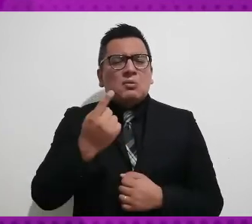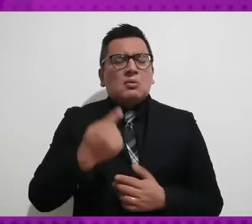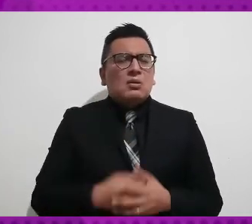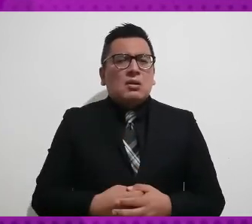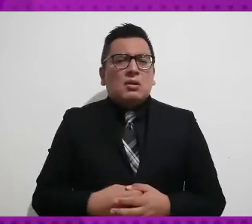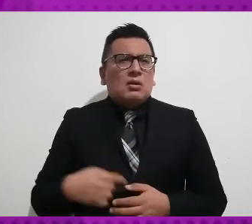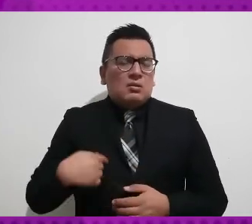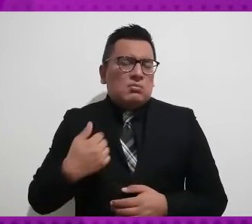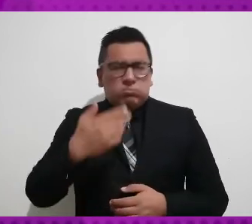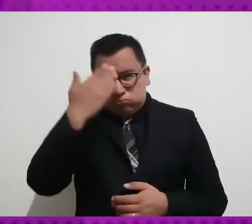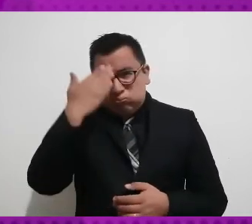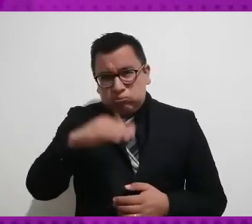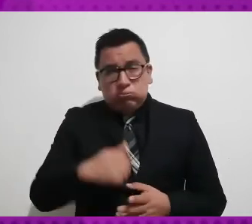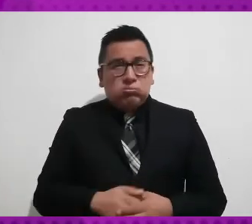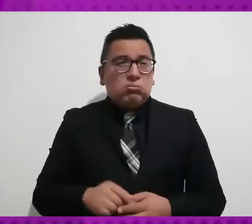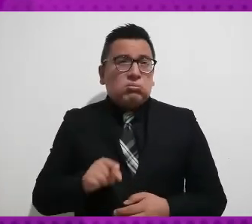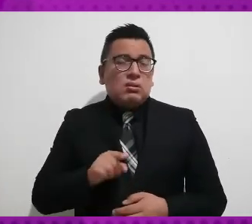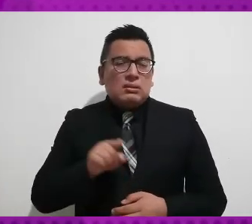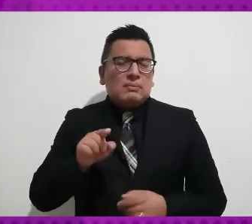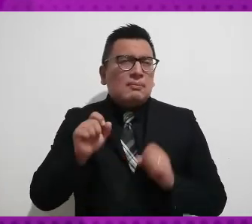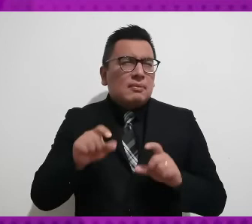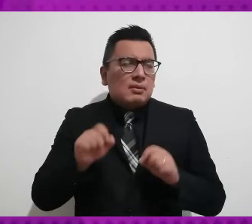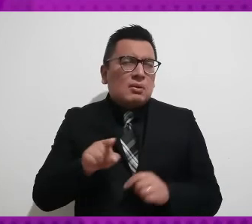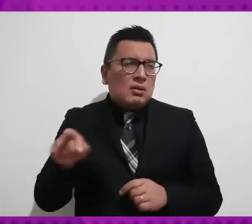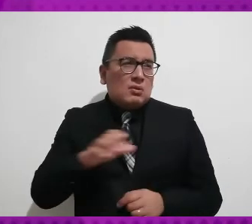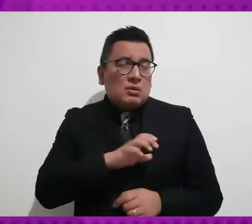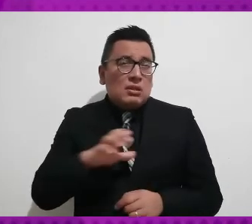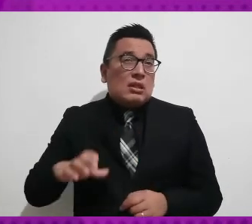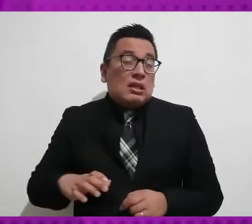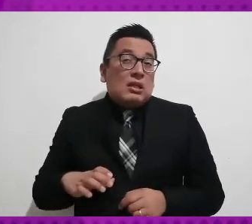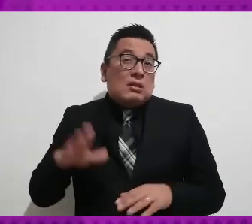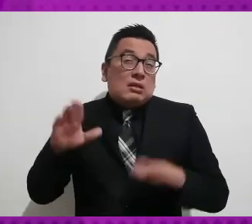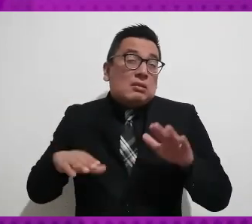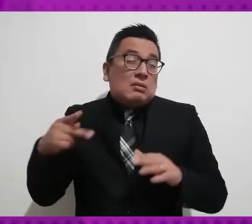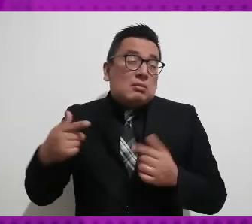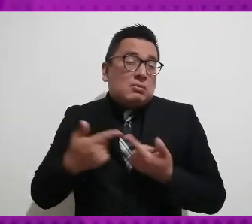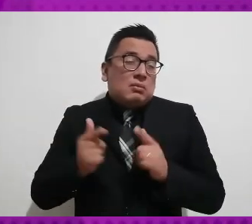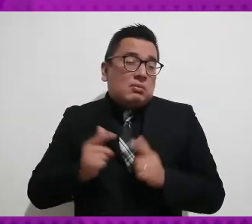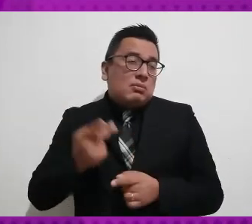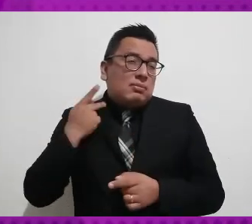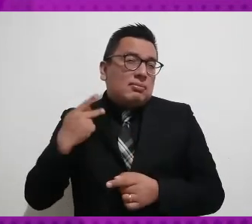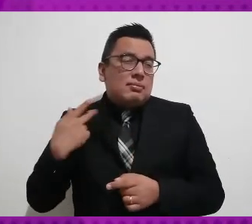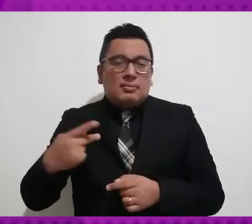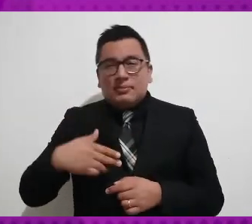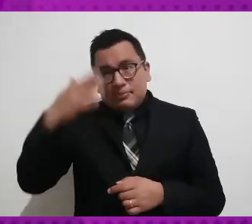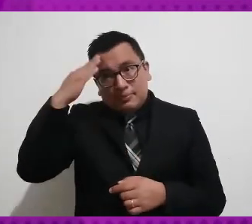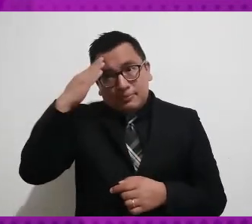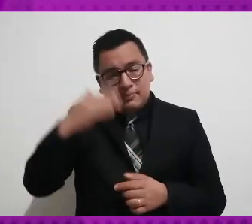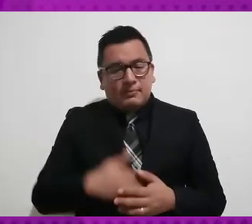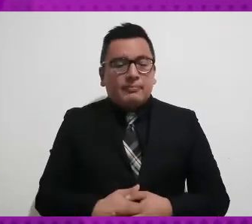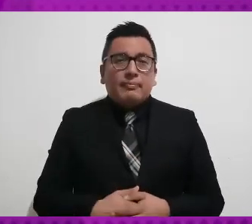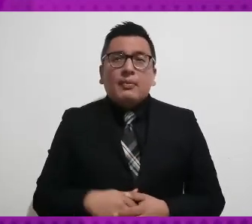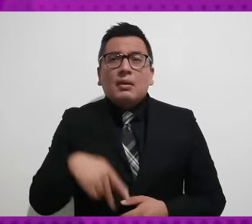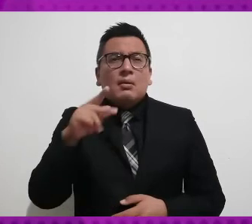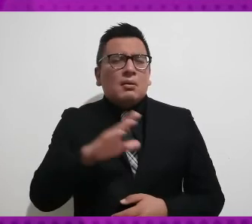esto pues tiene que ver con su plataforma, con la dirigencia de sus partidos, con lo que le indica los partidos políticos.